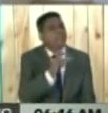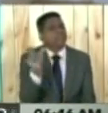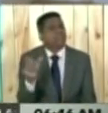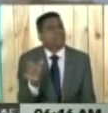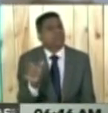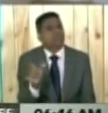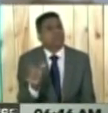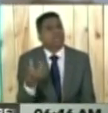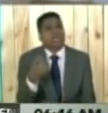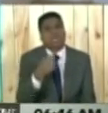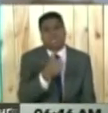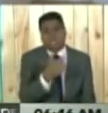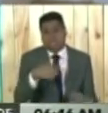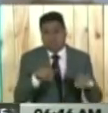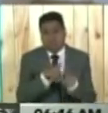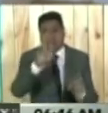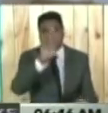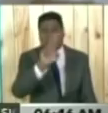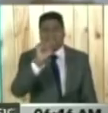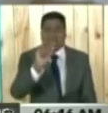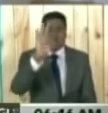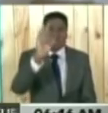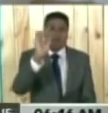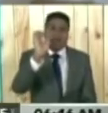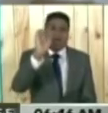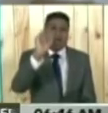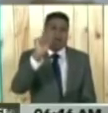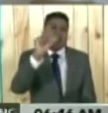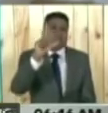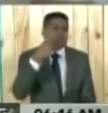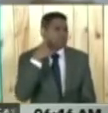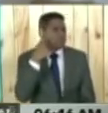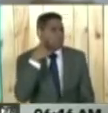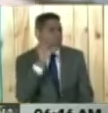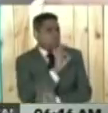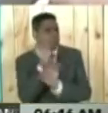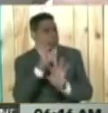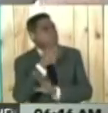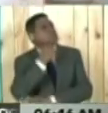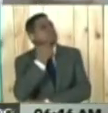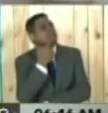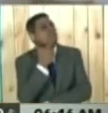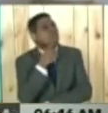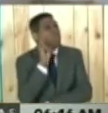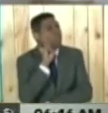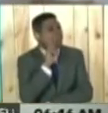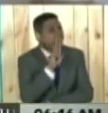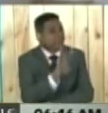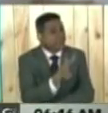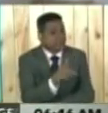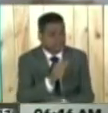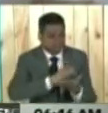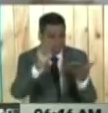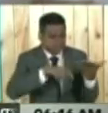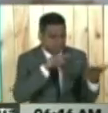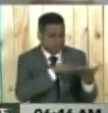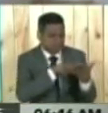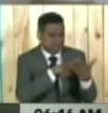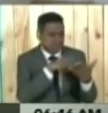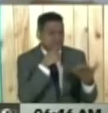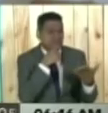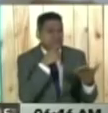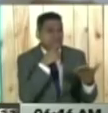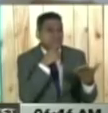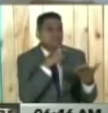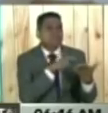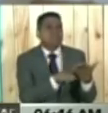como Rafael Domínguez fue, ahí reclamó, pero otra gente que ni está pendiente de eso, pues? No se dieron cuenta. Su firma aparece allí.